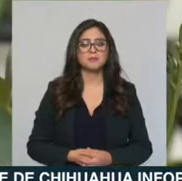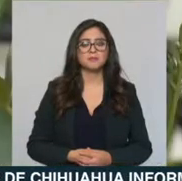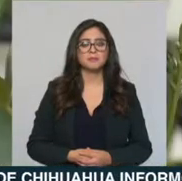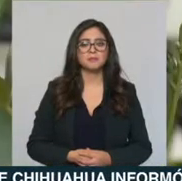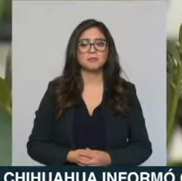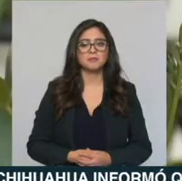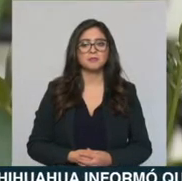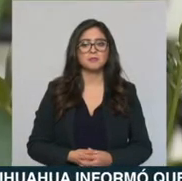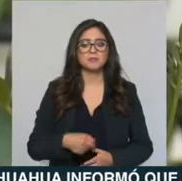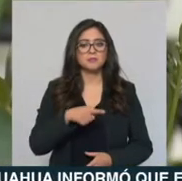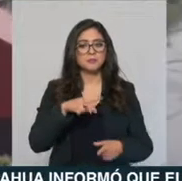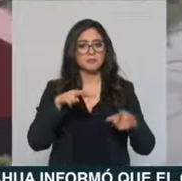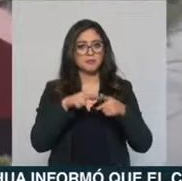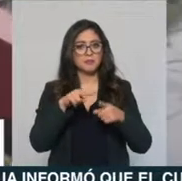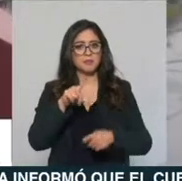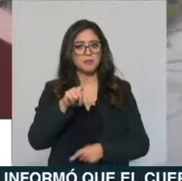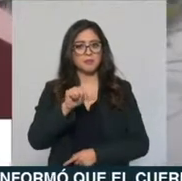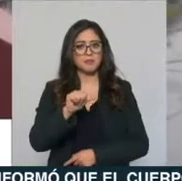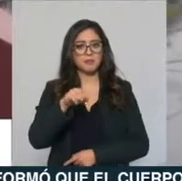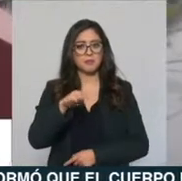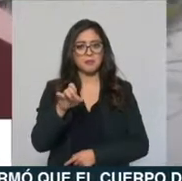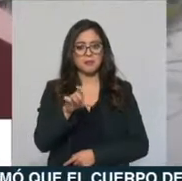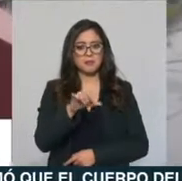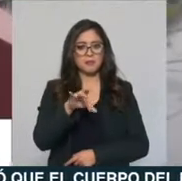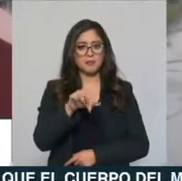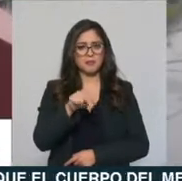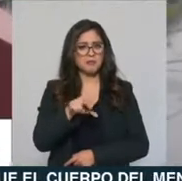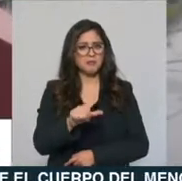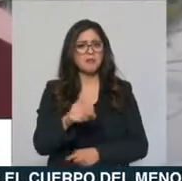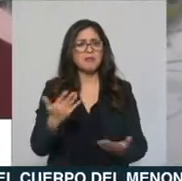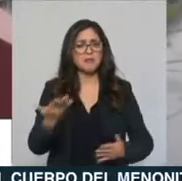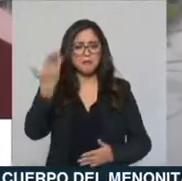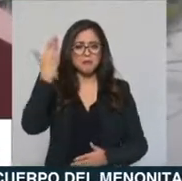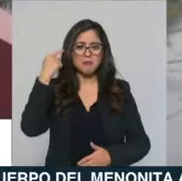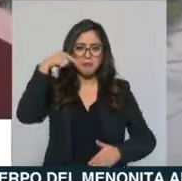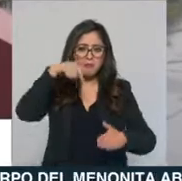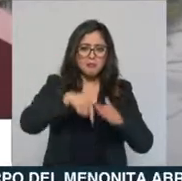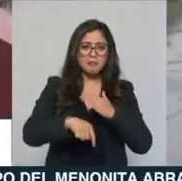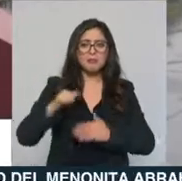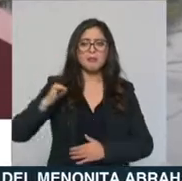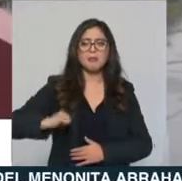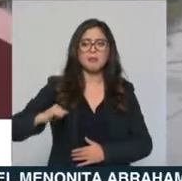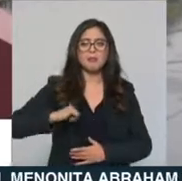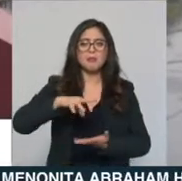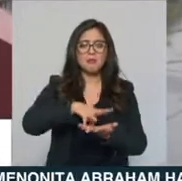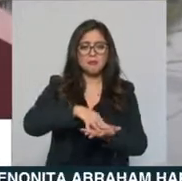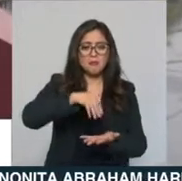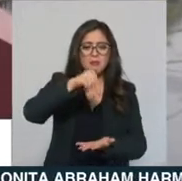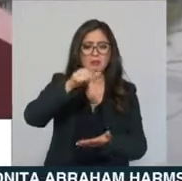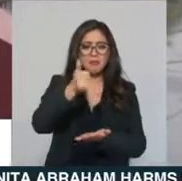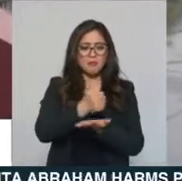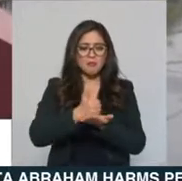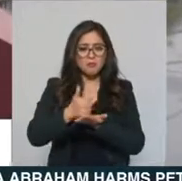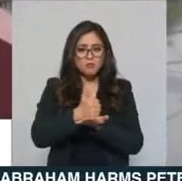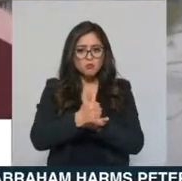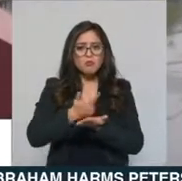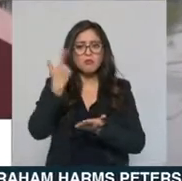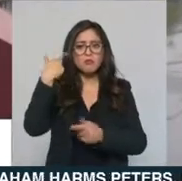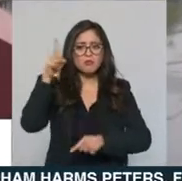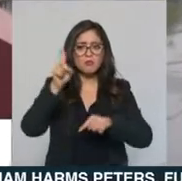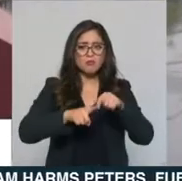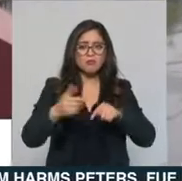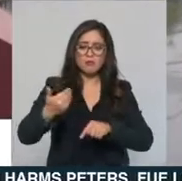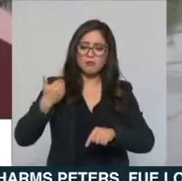El Parque La Mexicana se llama La Mexicana porque era una antigua mina de arena azul que se explotó antes de los